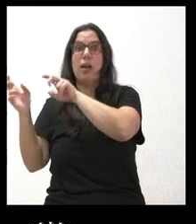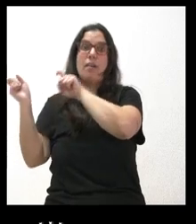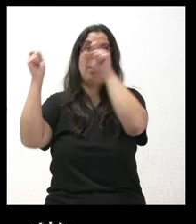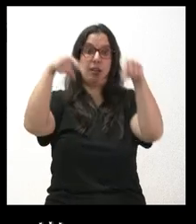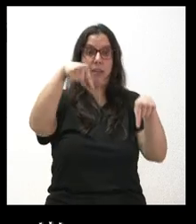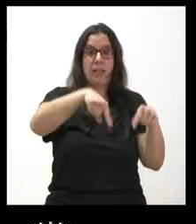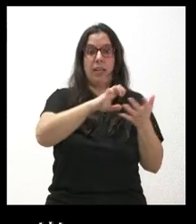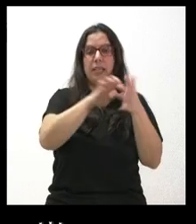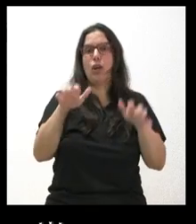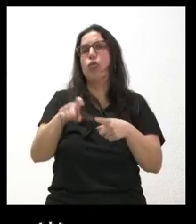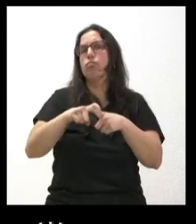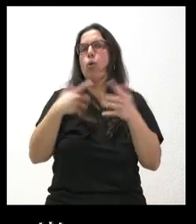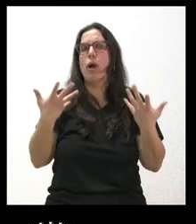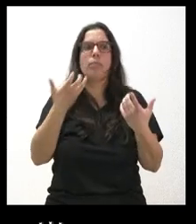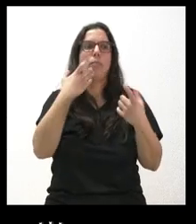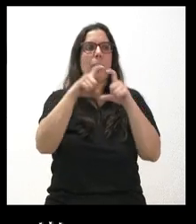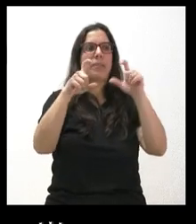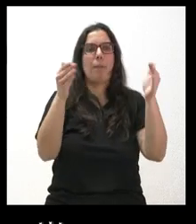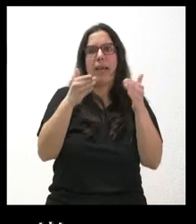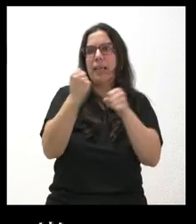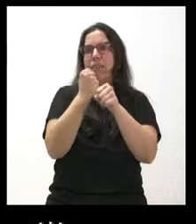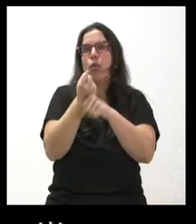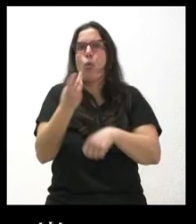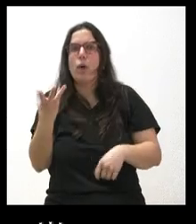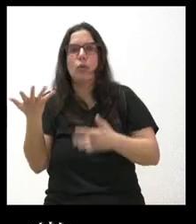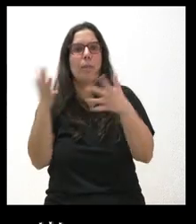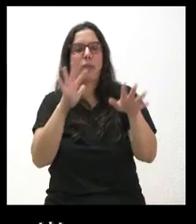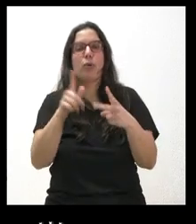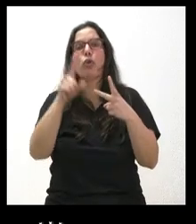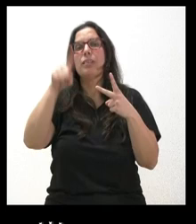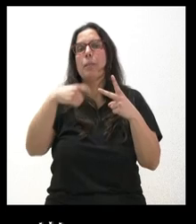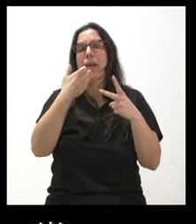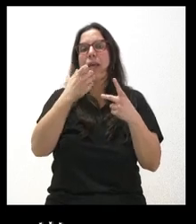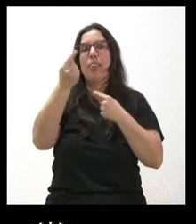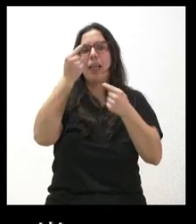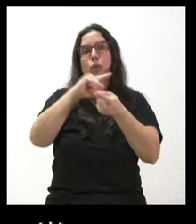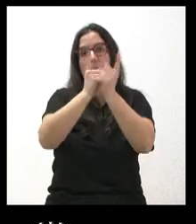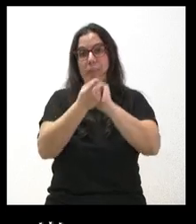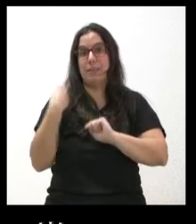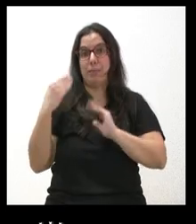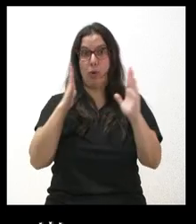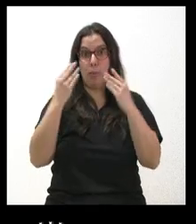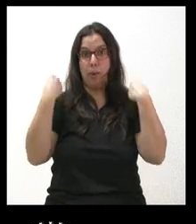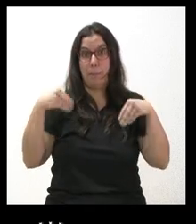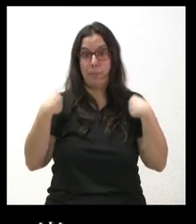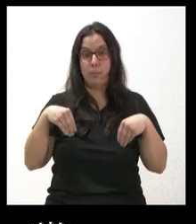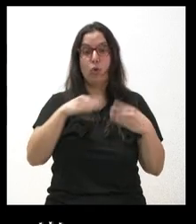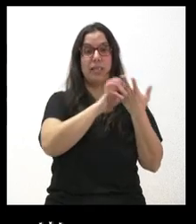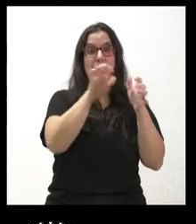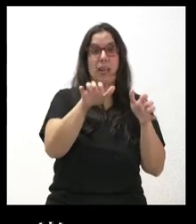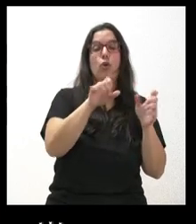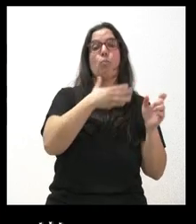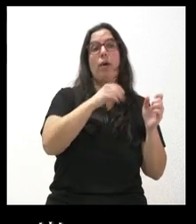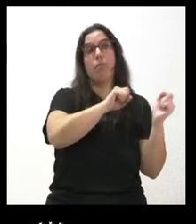empresas pequeñas con muchos trabajadores etcétera Y también si tiene el dato de El dato inverso es decir de en ese mismo tiempo Cuántas de Castilla y león han